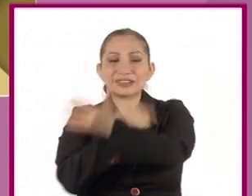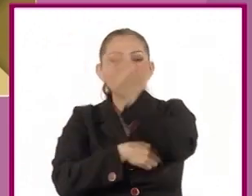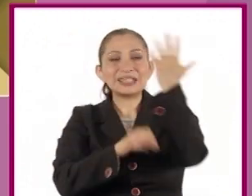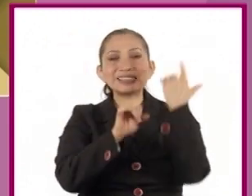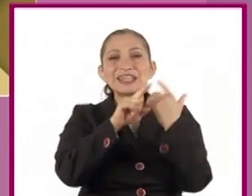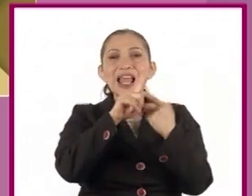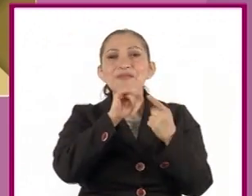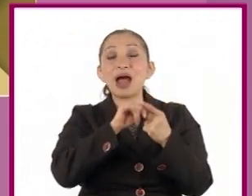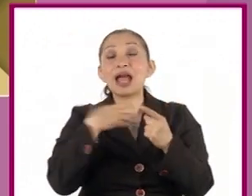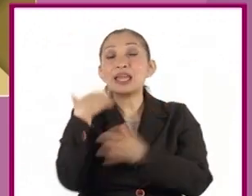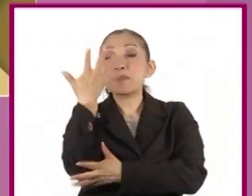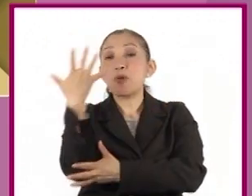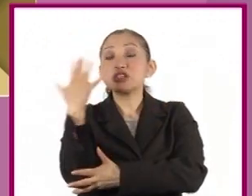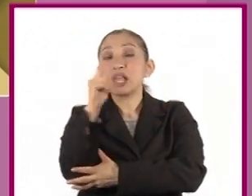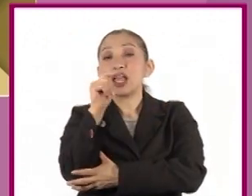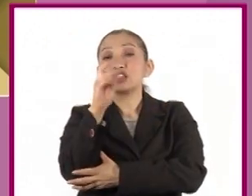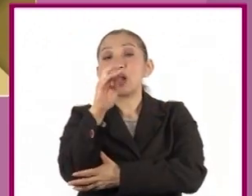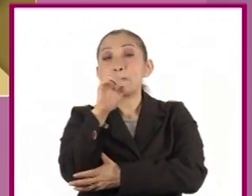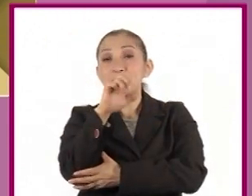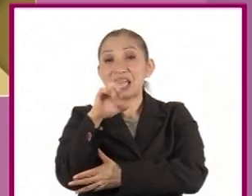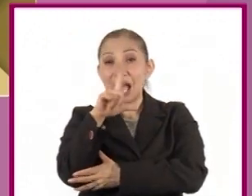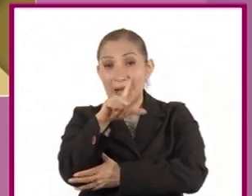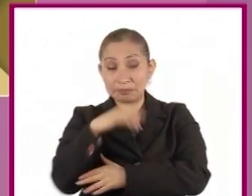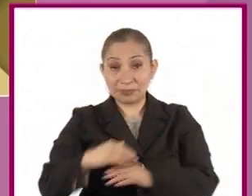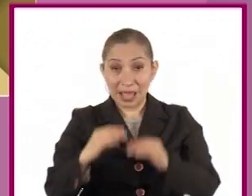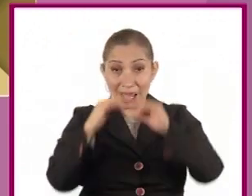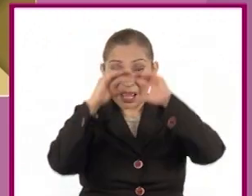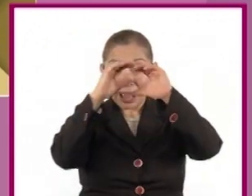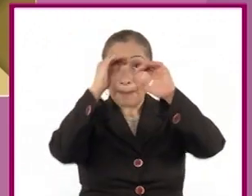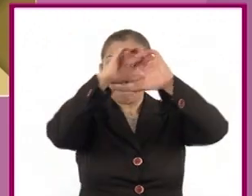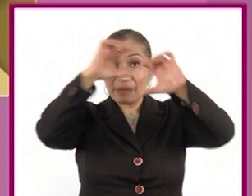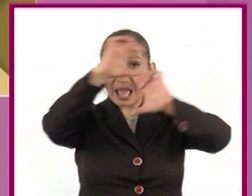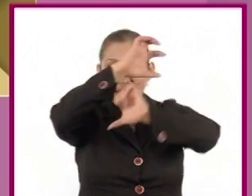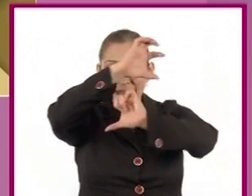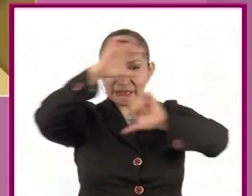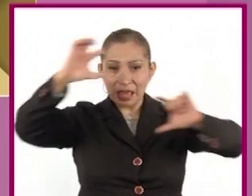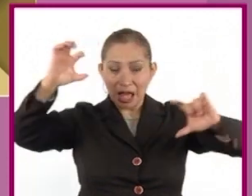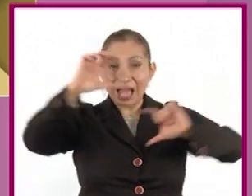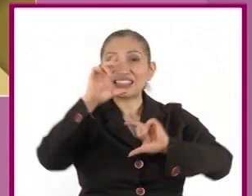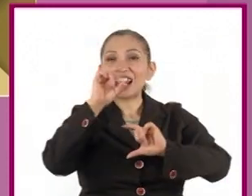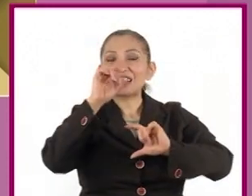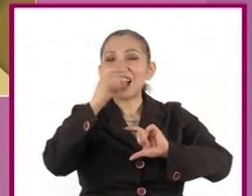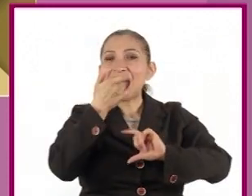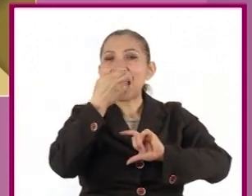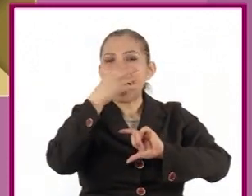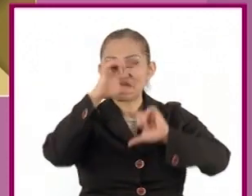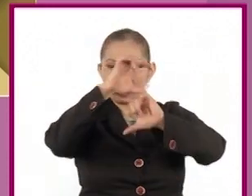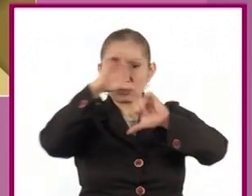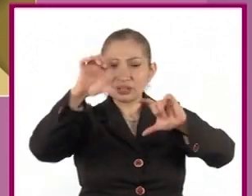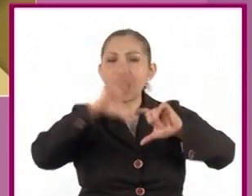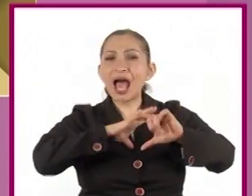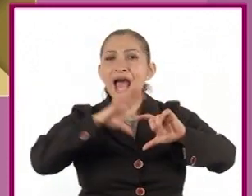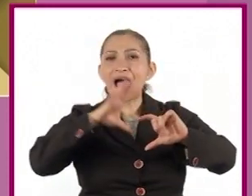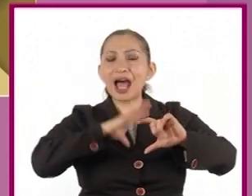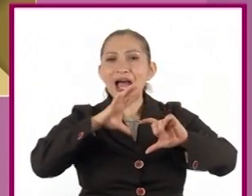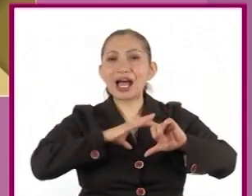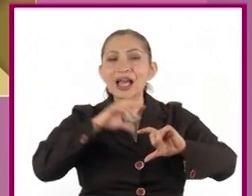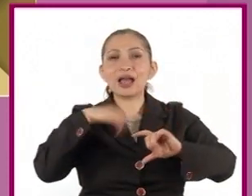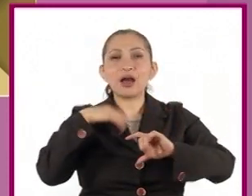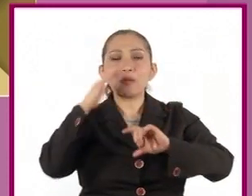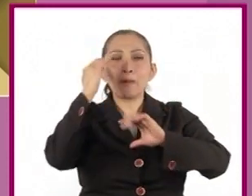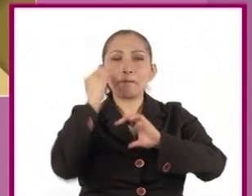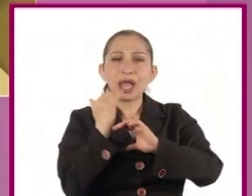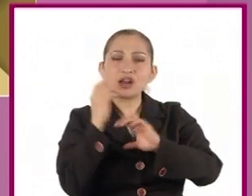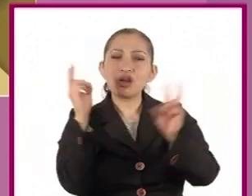tropical en esta zona. En las latitudes medias, alrededor de los 30 grados de latitud, se producen los descensos de